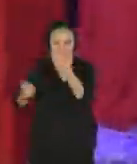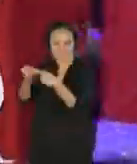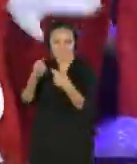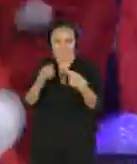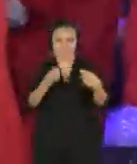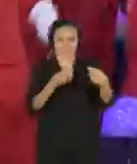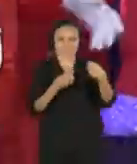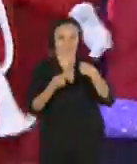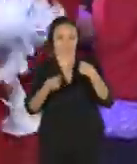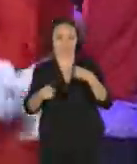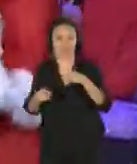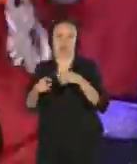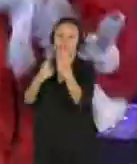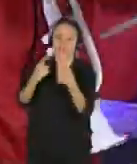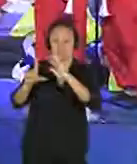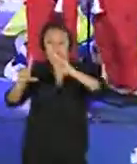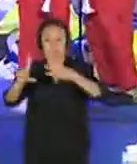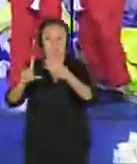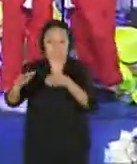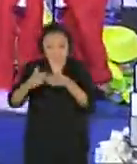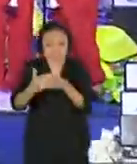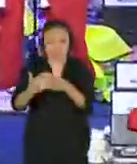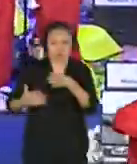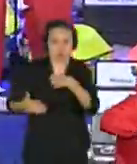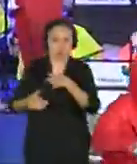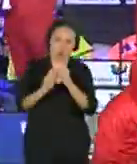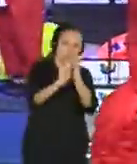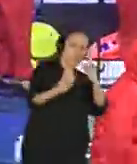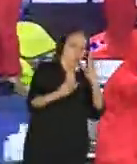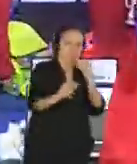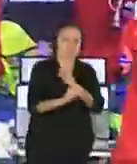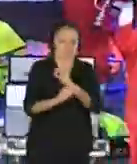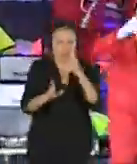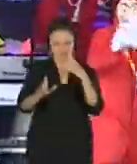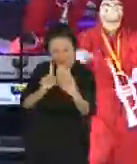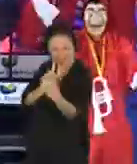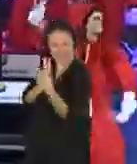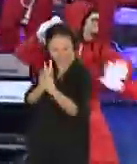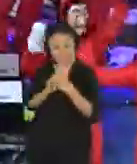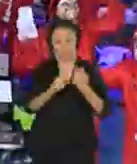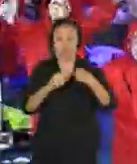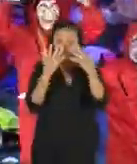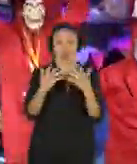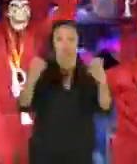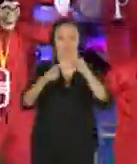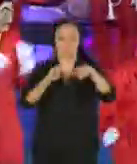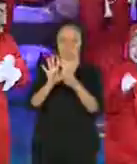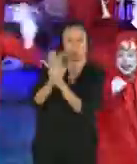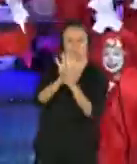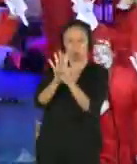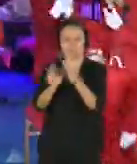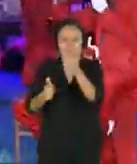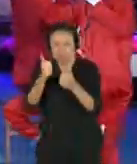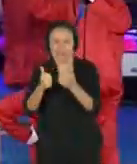está colapsada. Acércate, que se van a joder, que tengo de la gala y comparsa también.